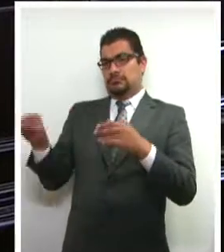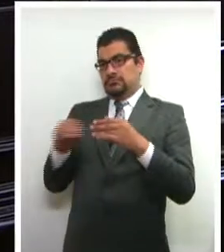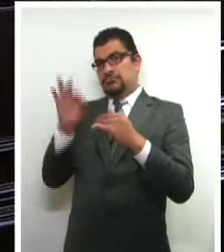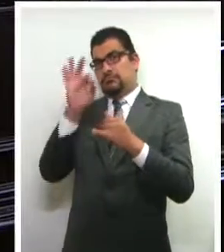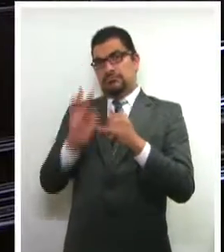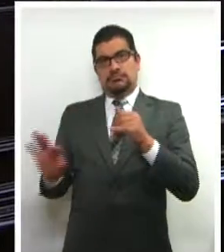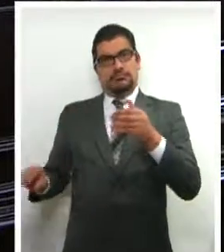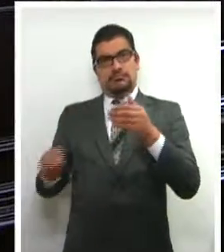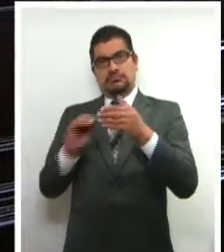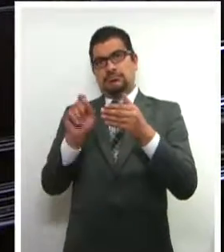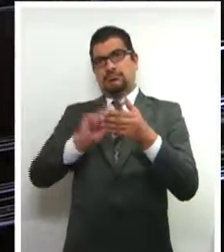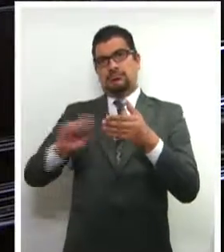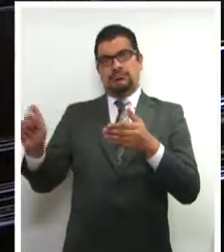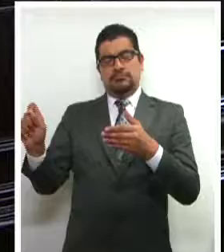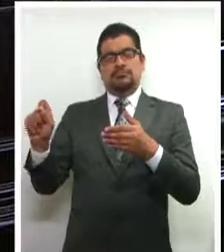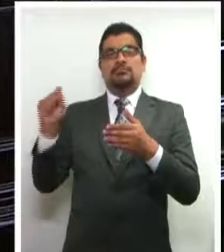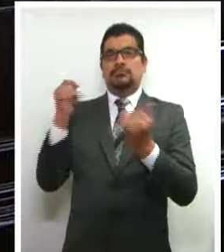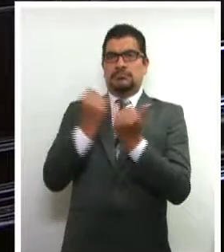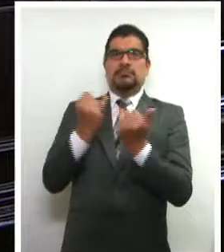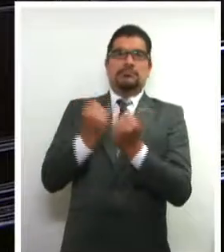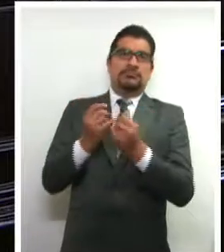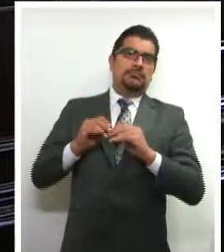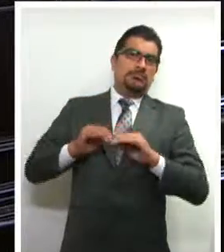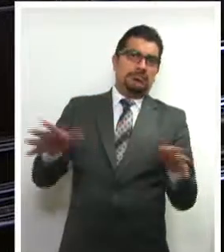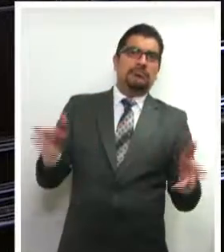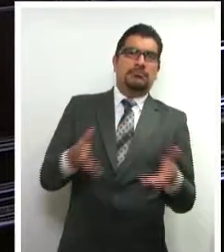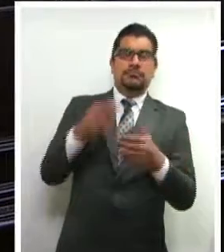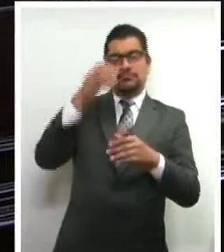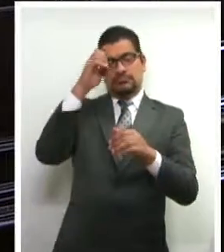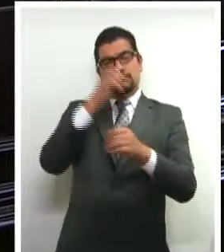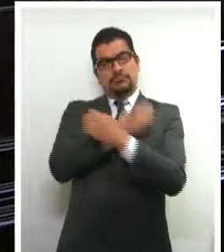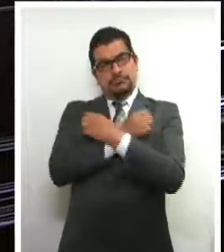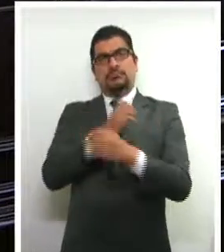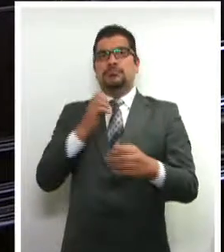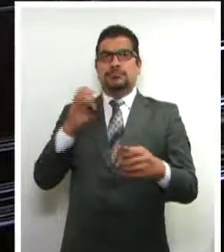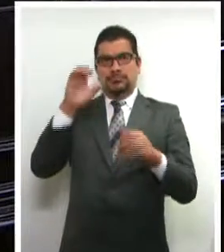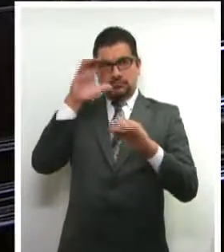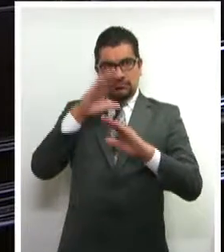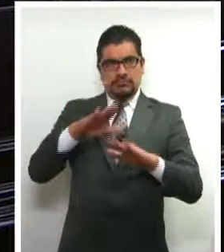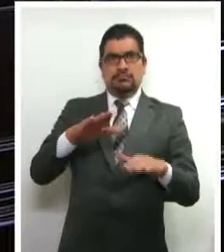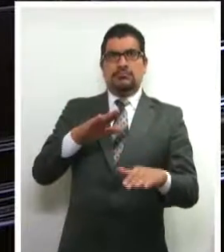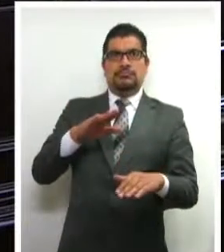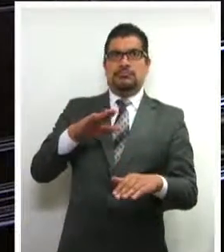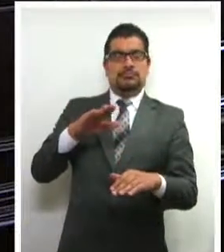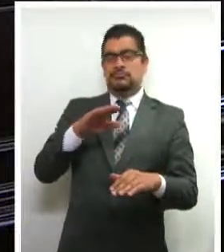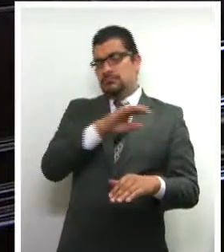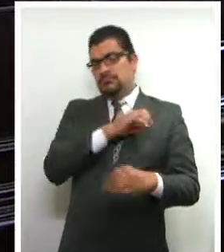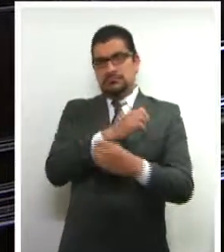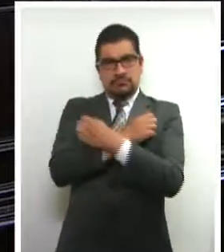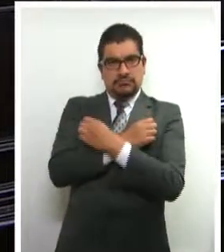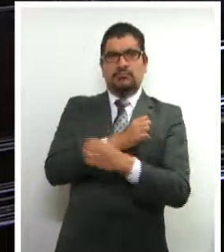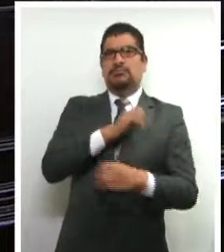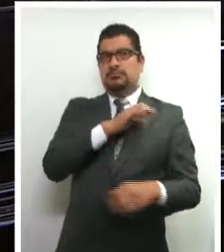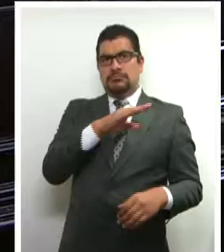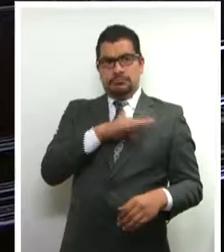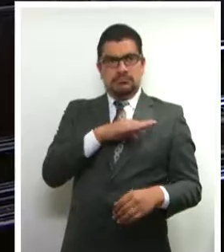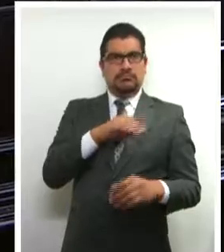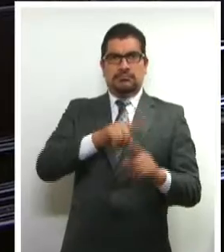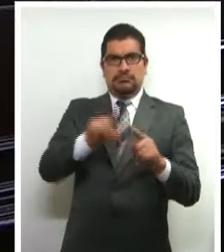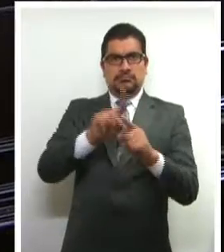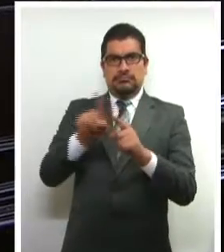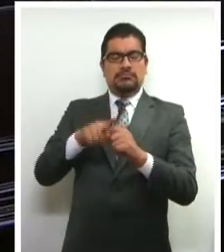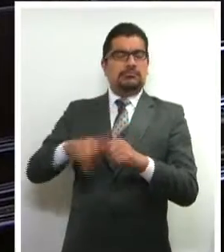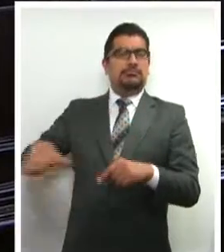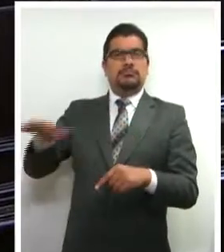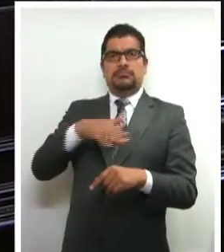parte que se hará fomento a la educación cívica y a la construcción de ciudadanía, principalmente con